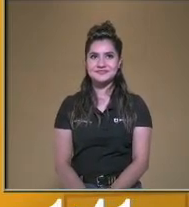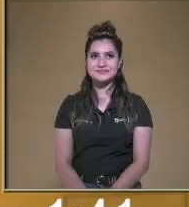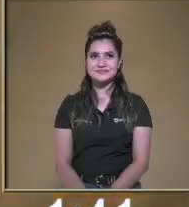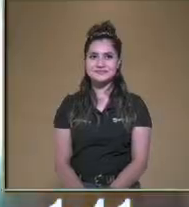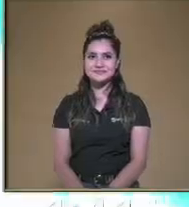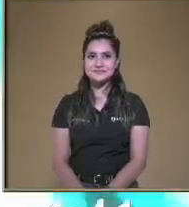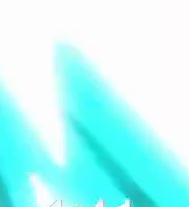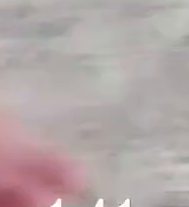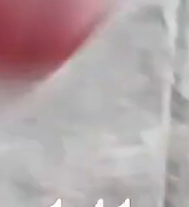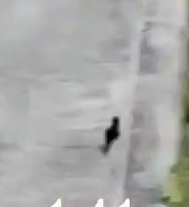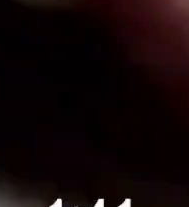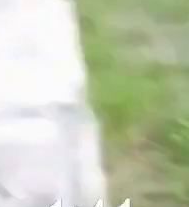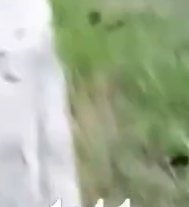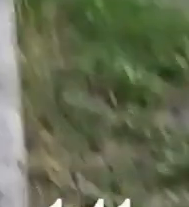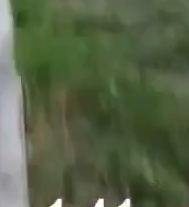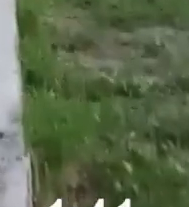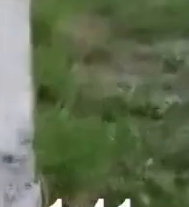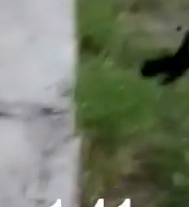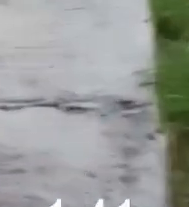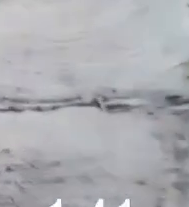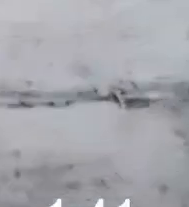favor.